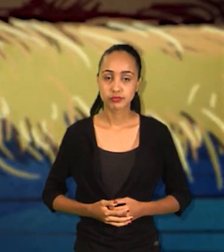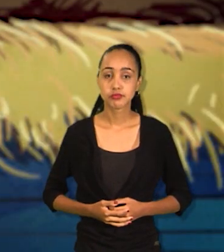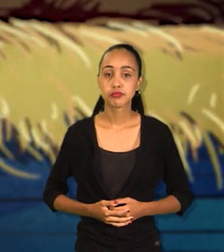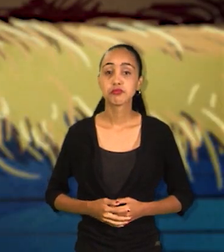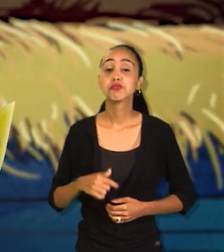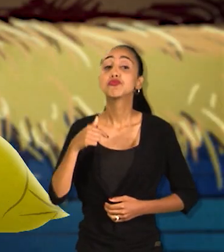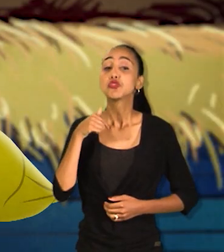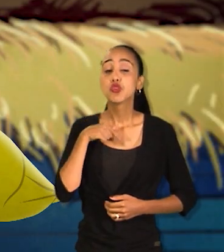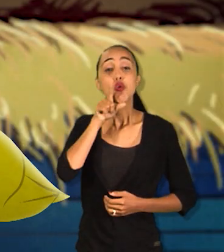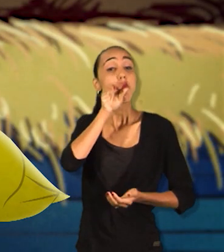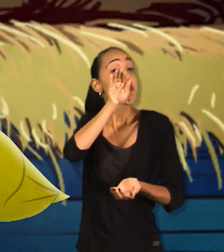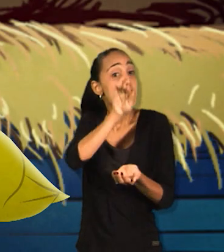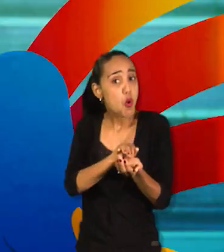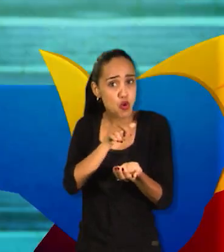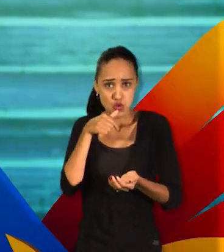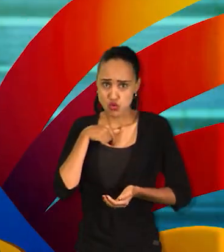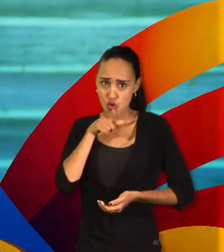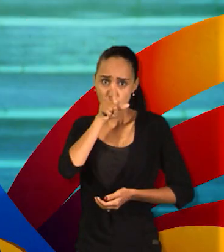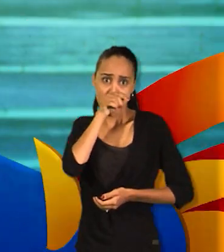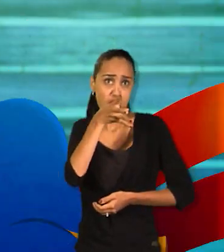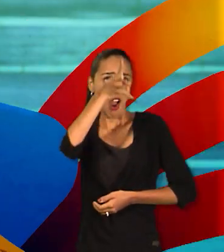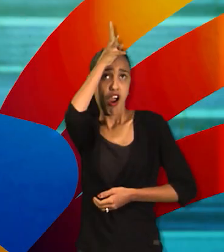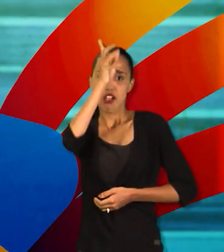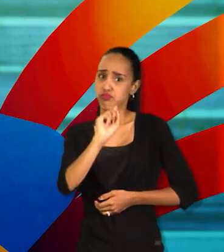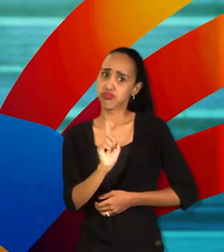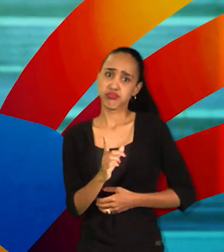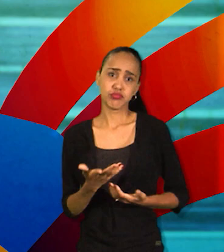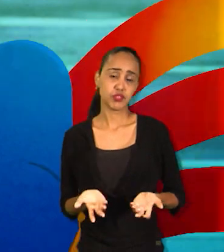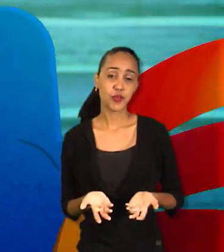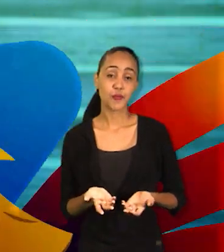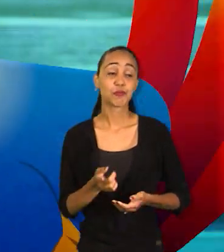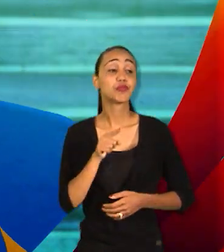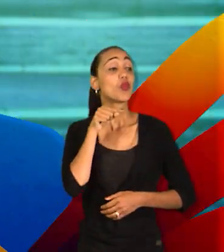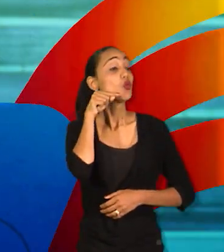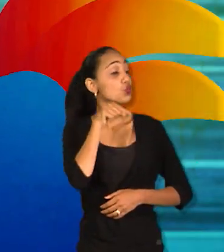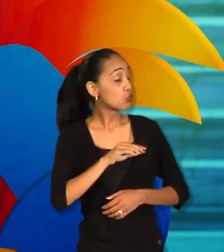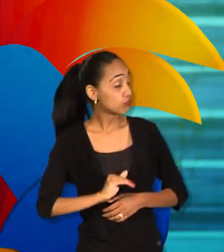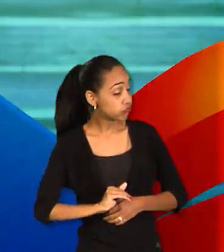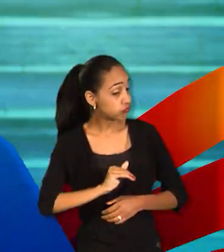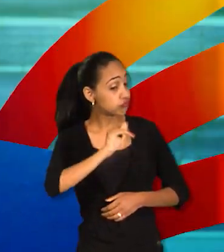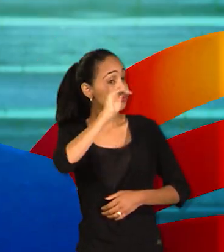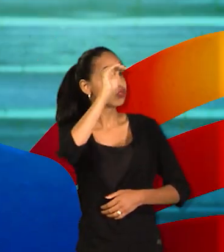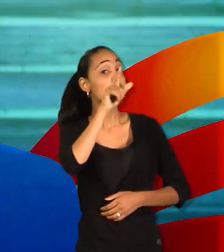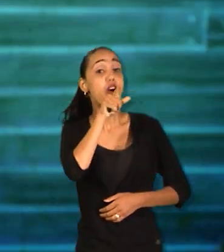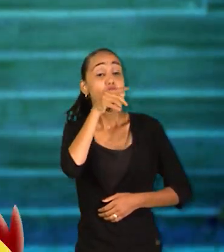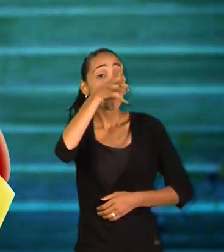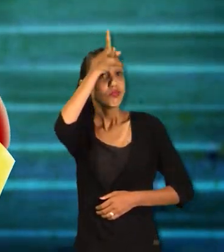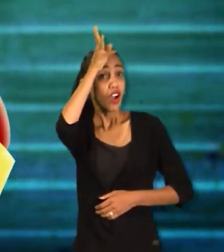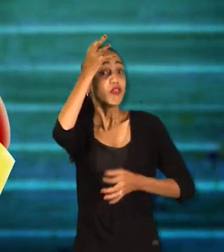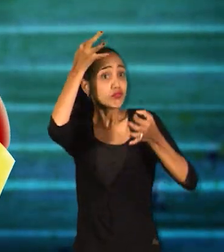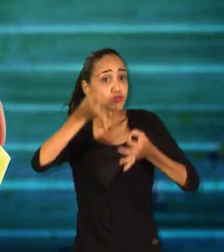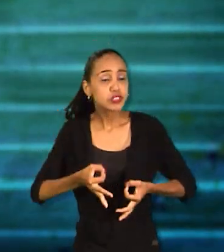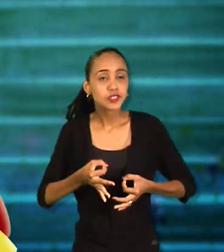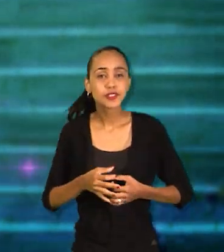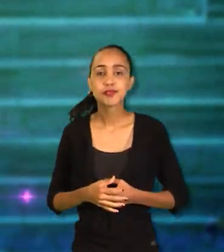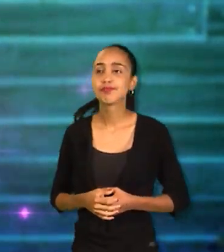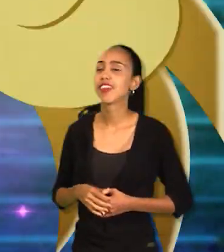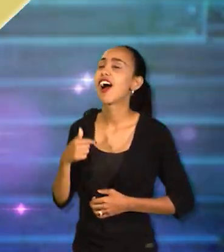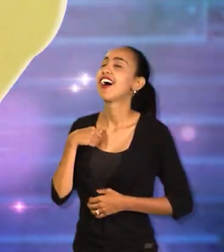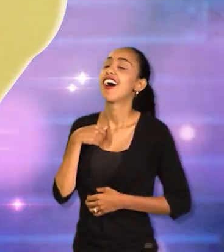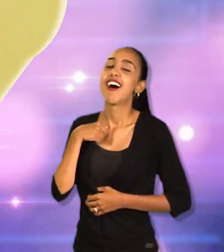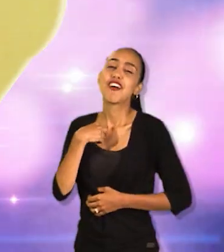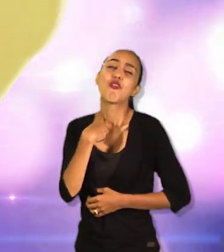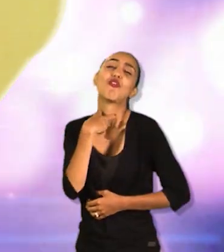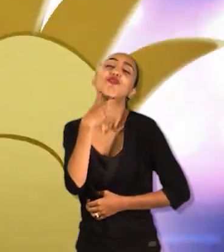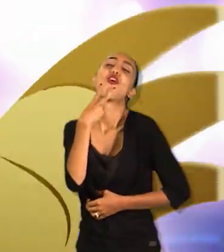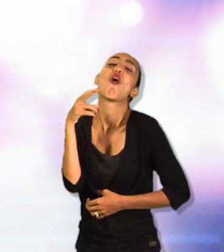Soy un pollo, no un gallo. Cuando crezcas, serás un gallo. Y tu canto será